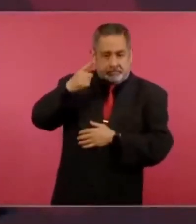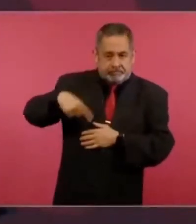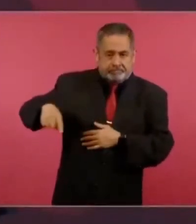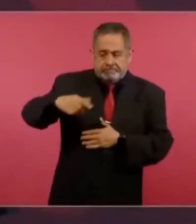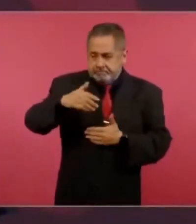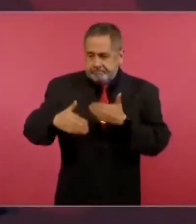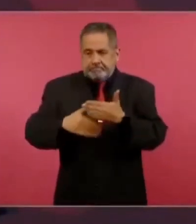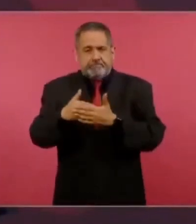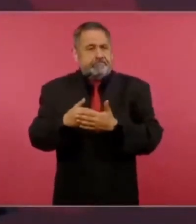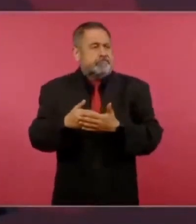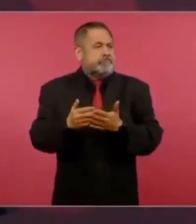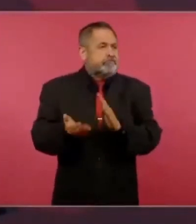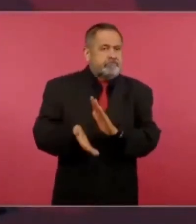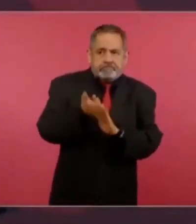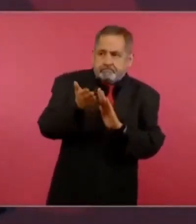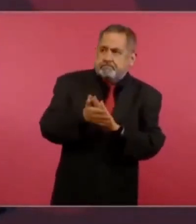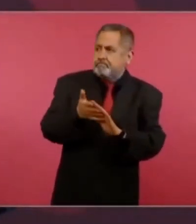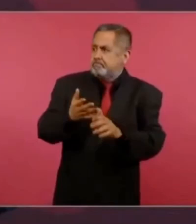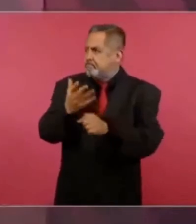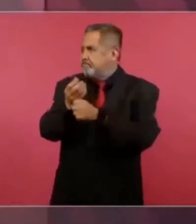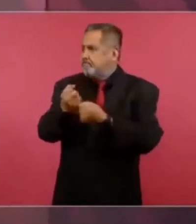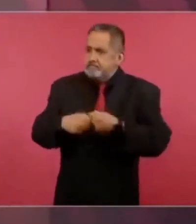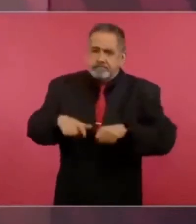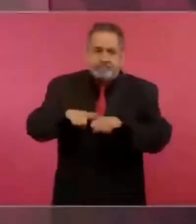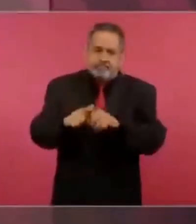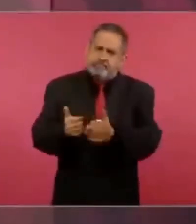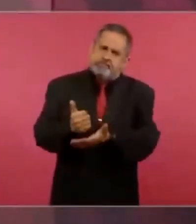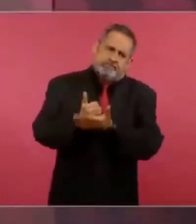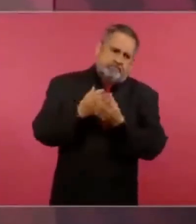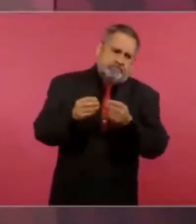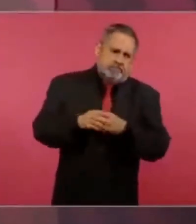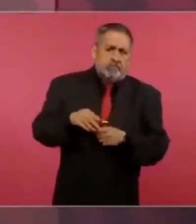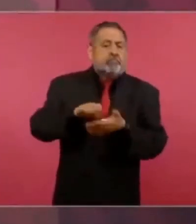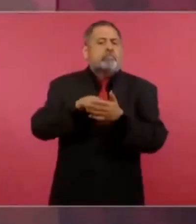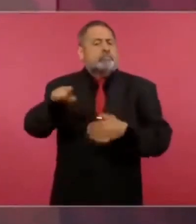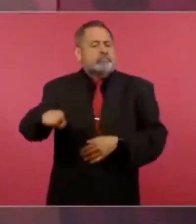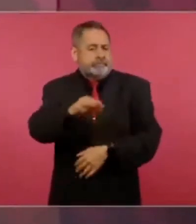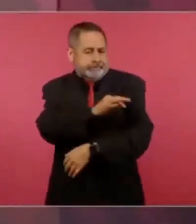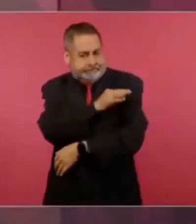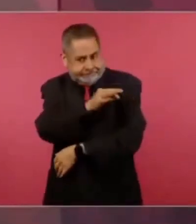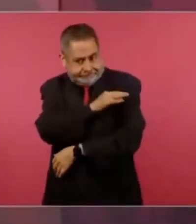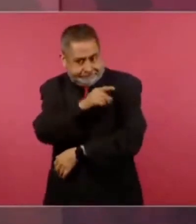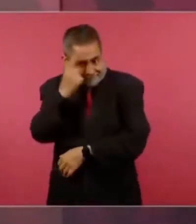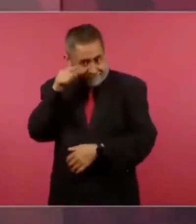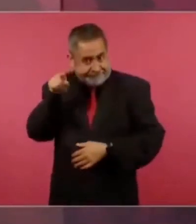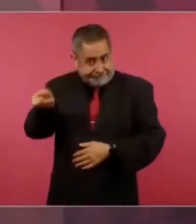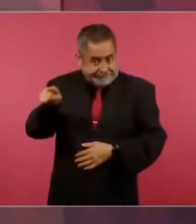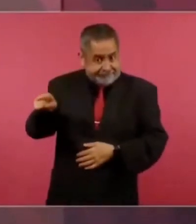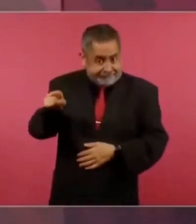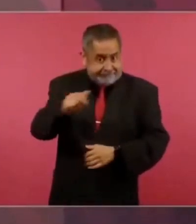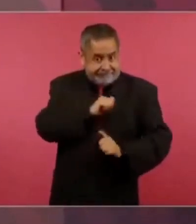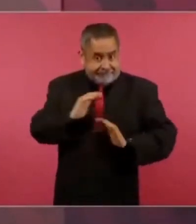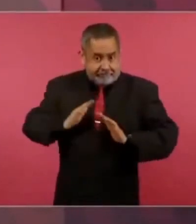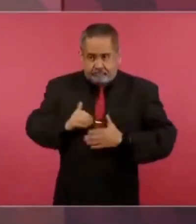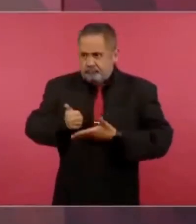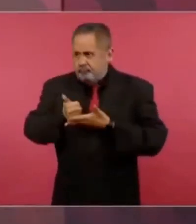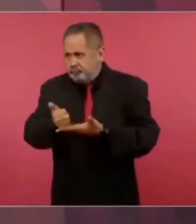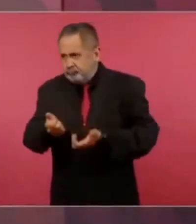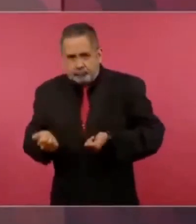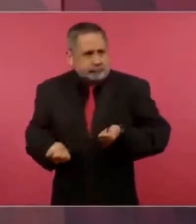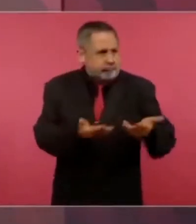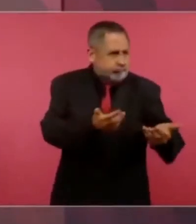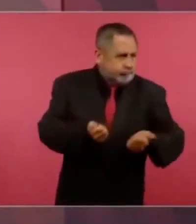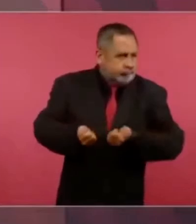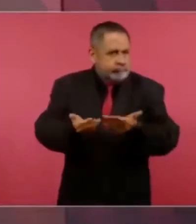desarrollo social. Nos han ayudado muchísimo. Hablaba yo de lo de las vacunas, ¿sí?, de cómo,